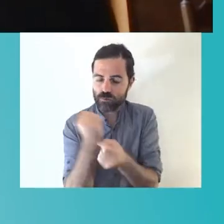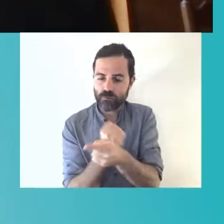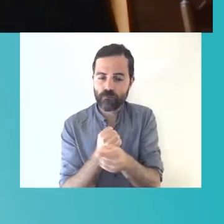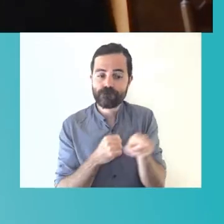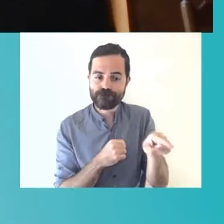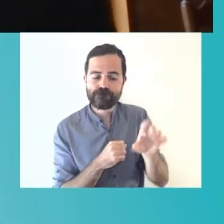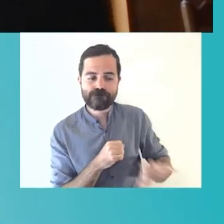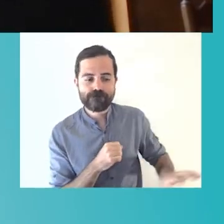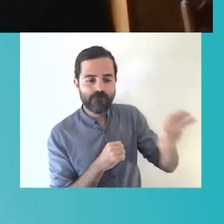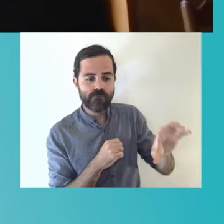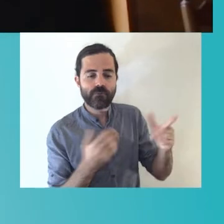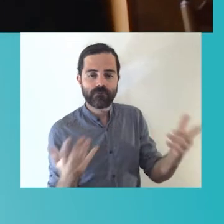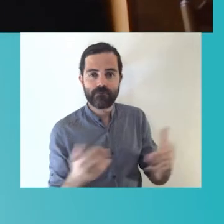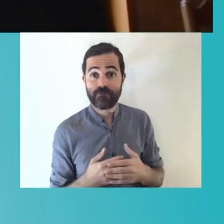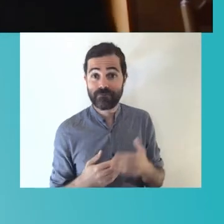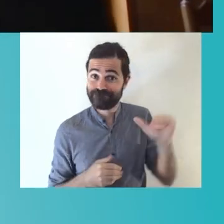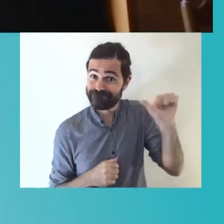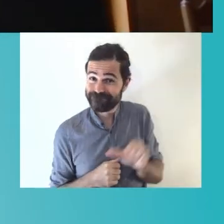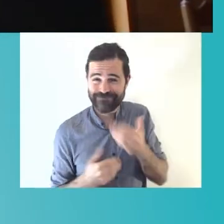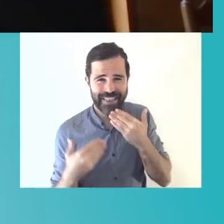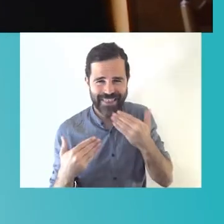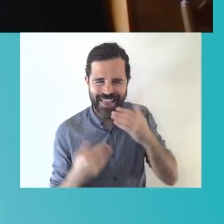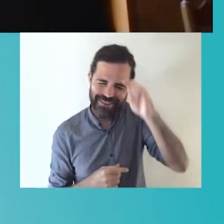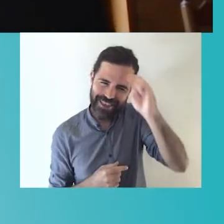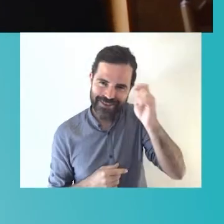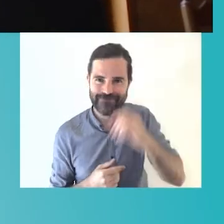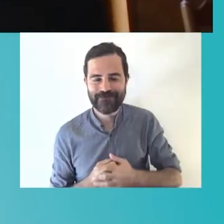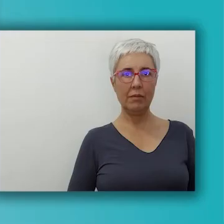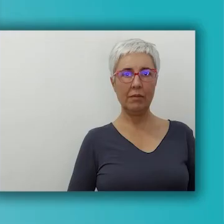indígenas. Hasta aquí mi discurso y muchísimas gracias por escuchar.